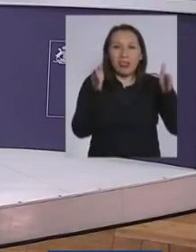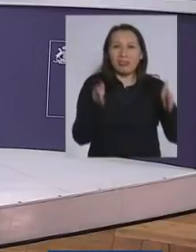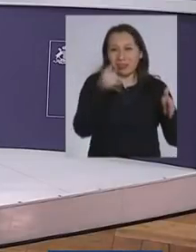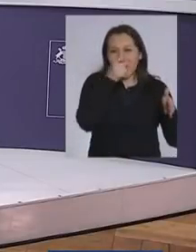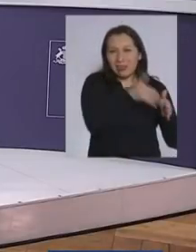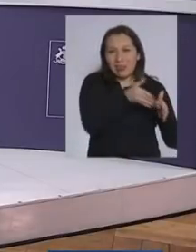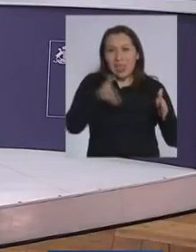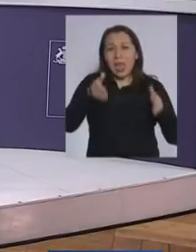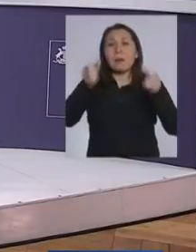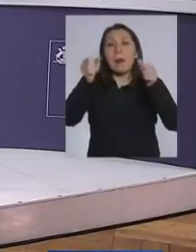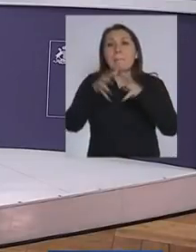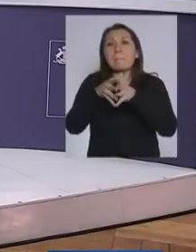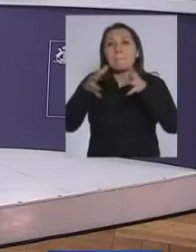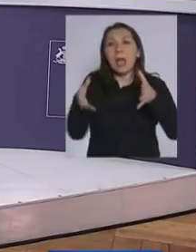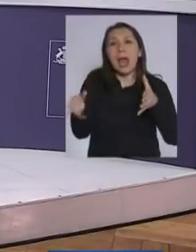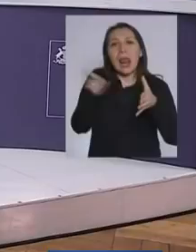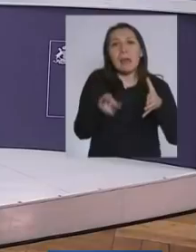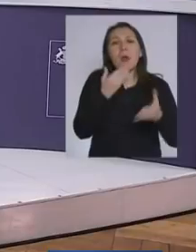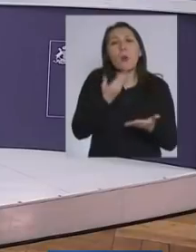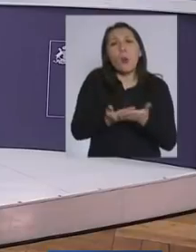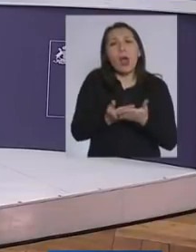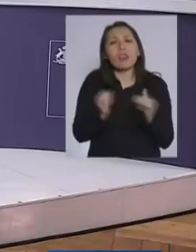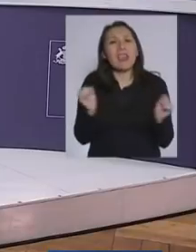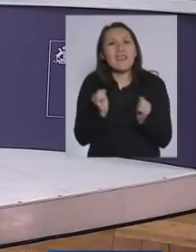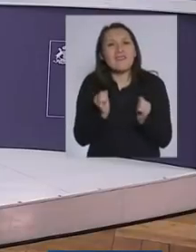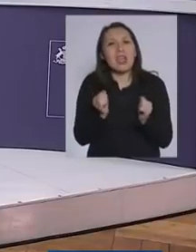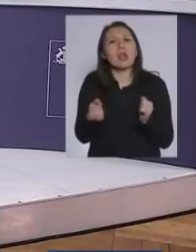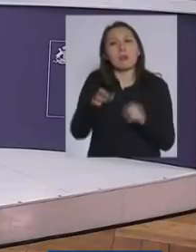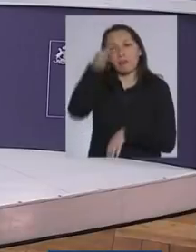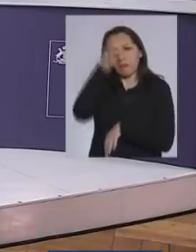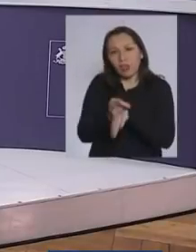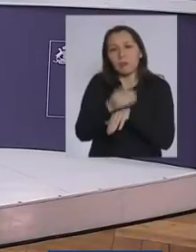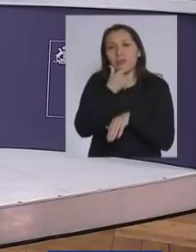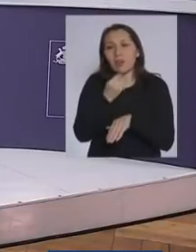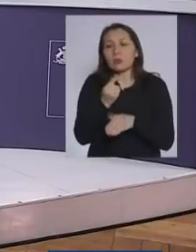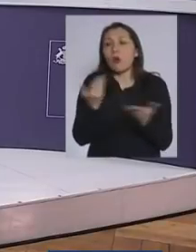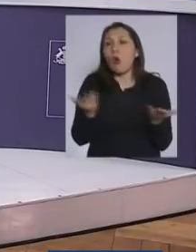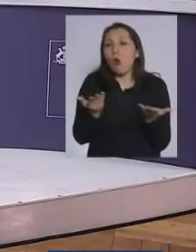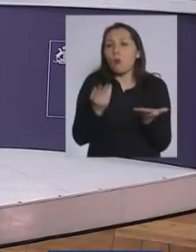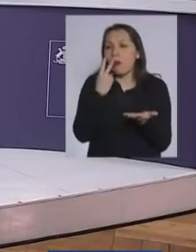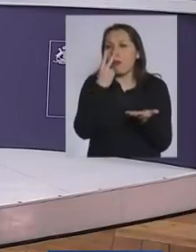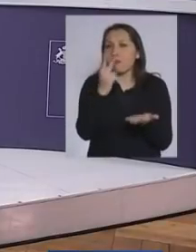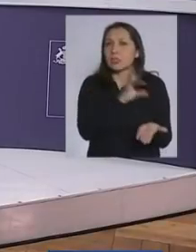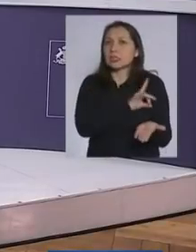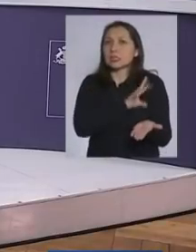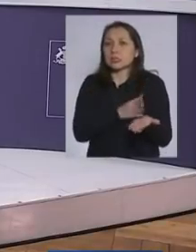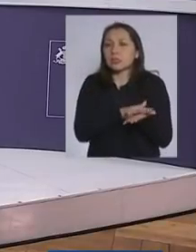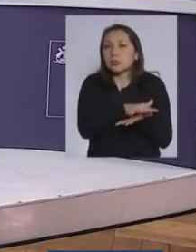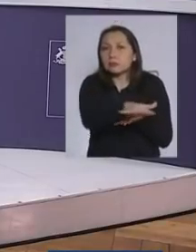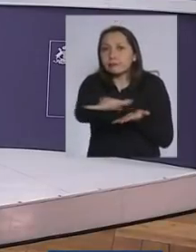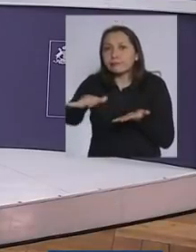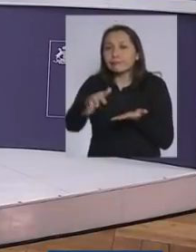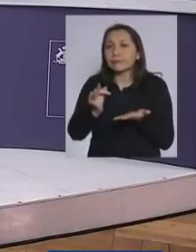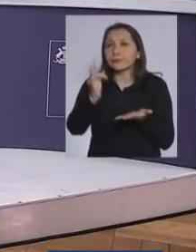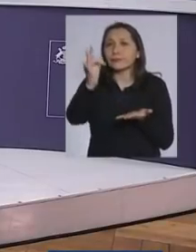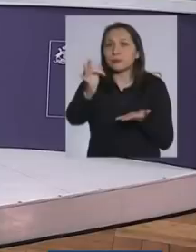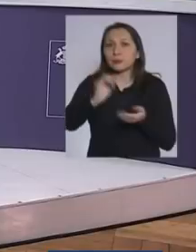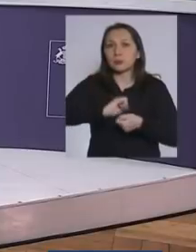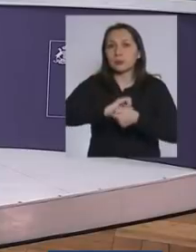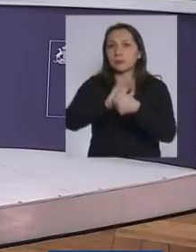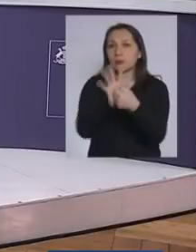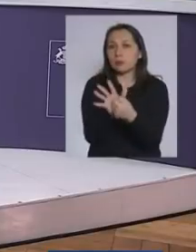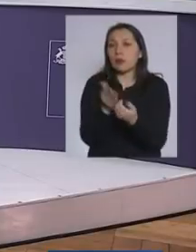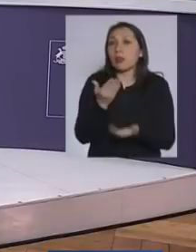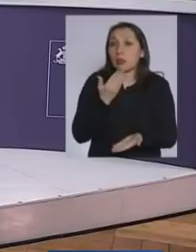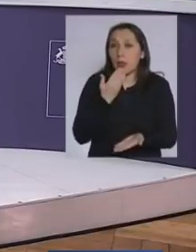y mayor incidencia en invierno. ¿Cuál es el escenario que se proyecta para Chile con el COVID-19